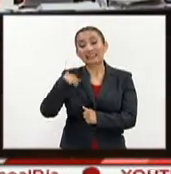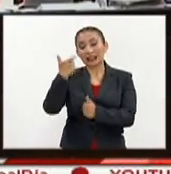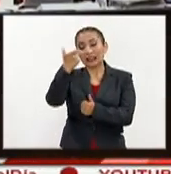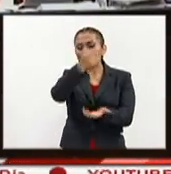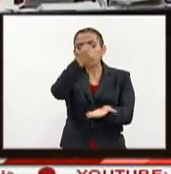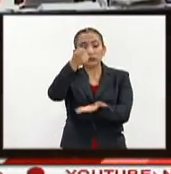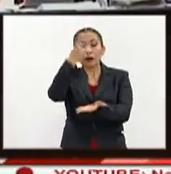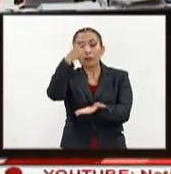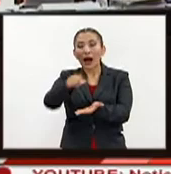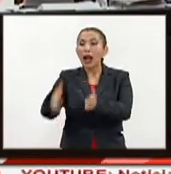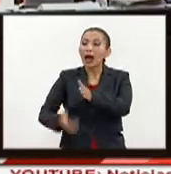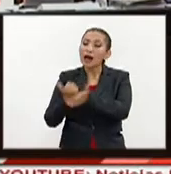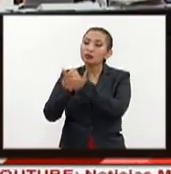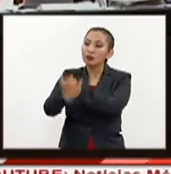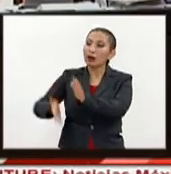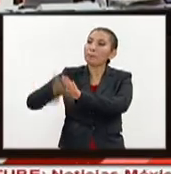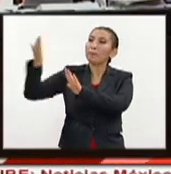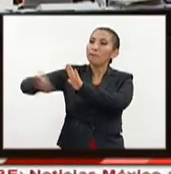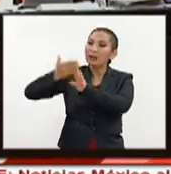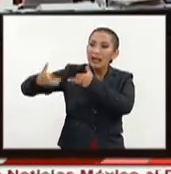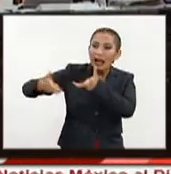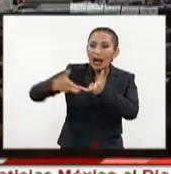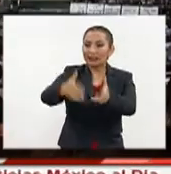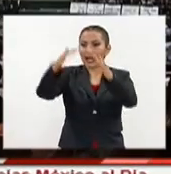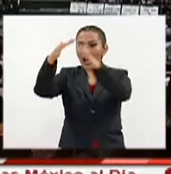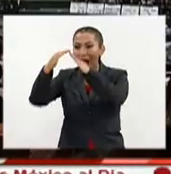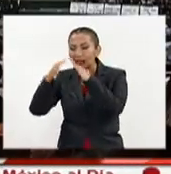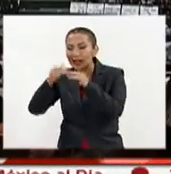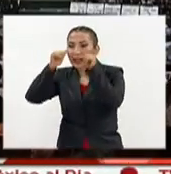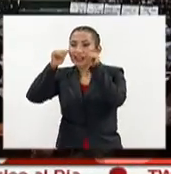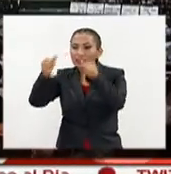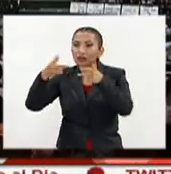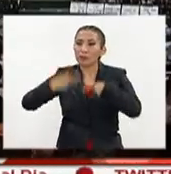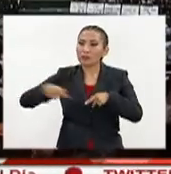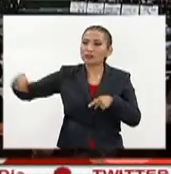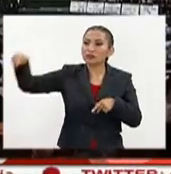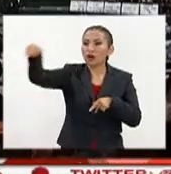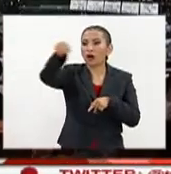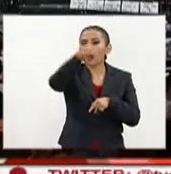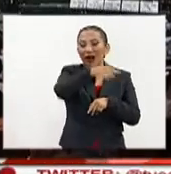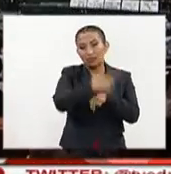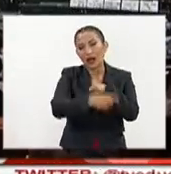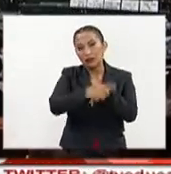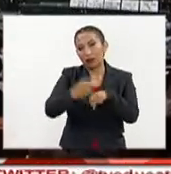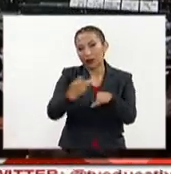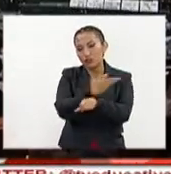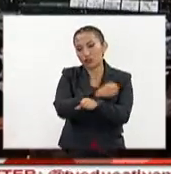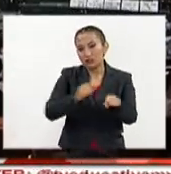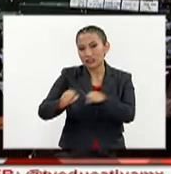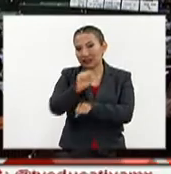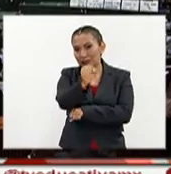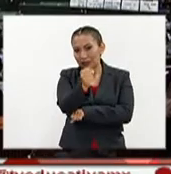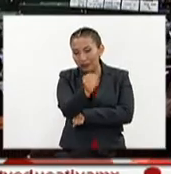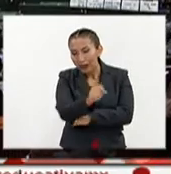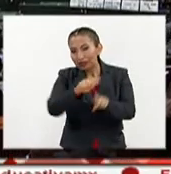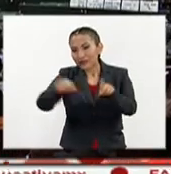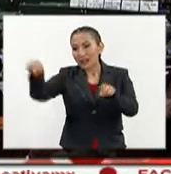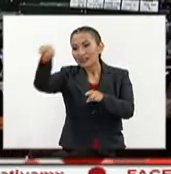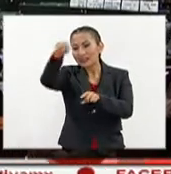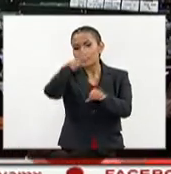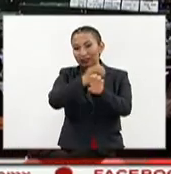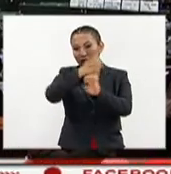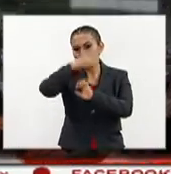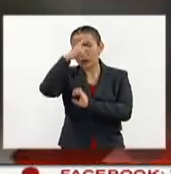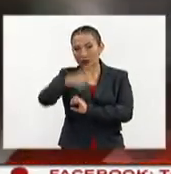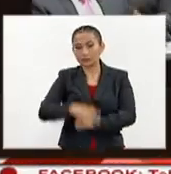coadyuvarán a la reconstrucción de infraestructura, vivienda y atención a la población afectada por los sismos de septiembre en diversos estados